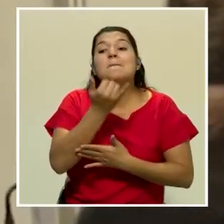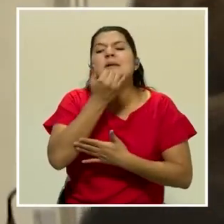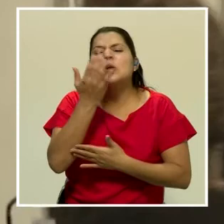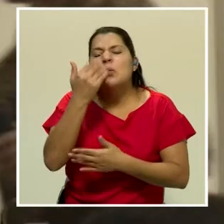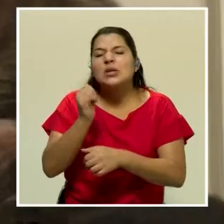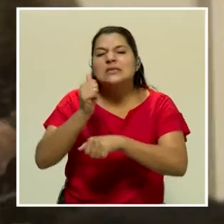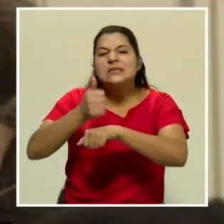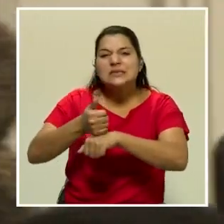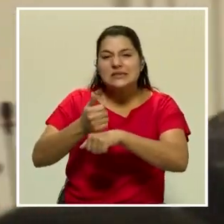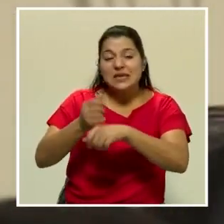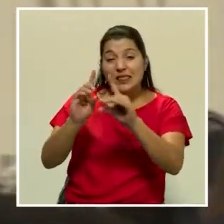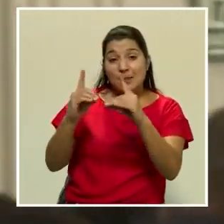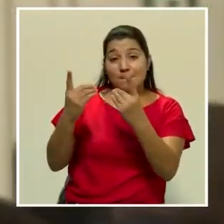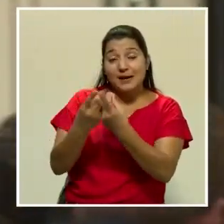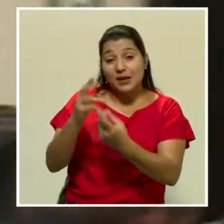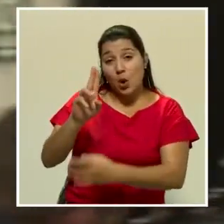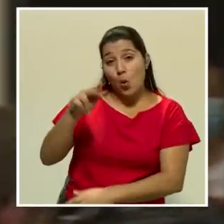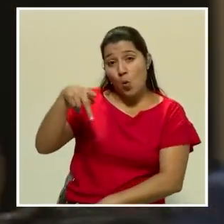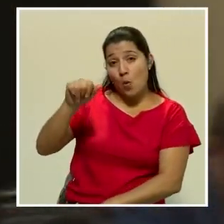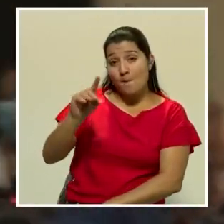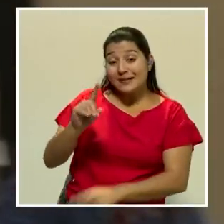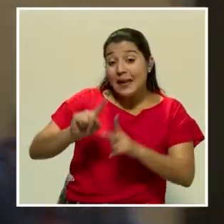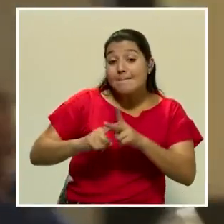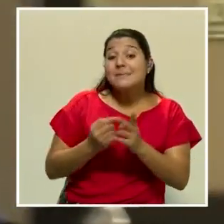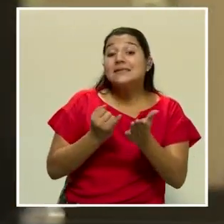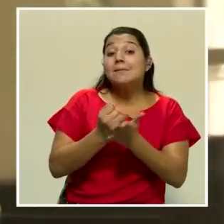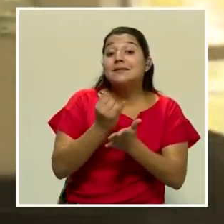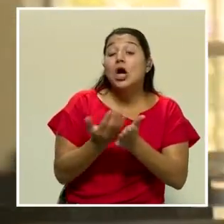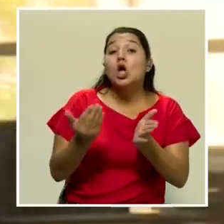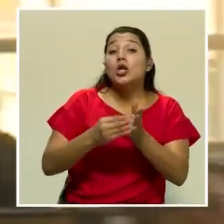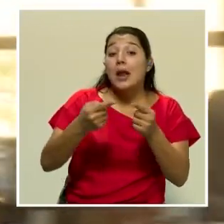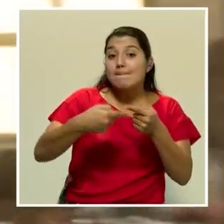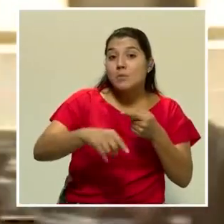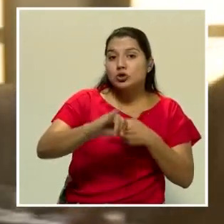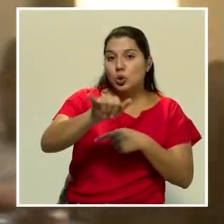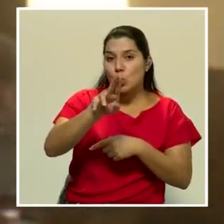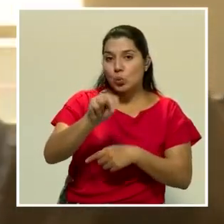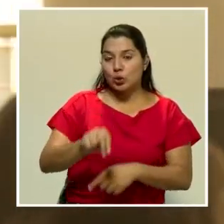Análisis de Datos, UPAD, retomará las sesiones el próximo mes de junio.